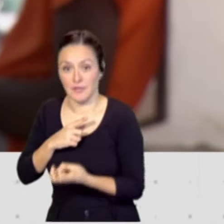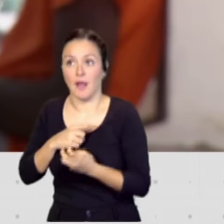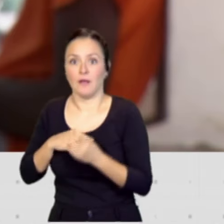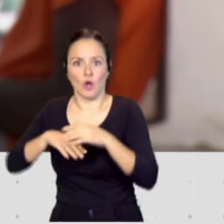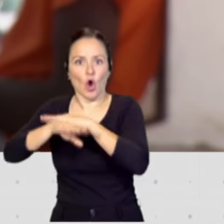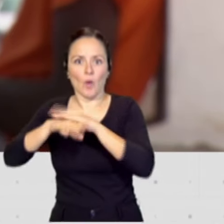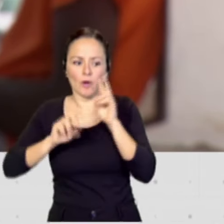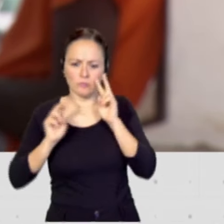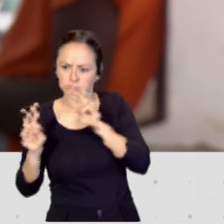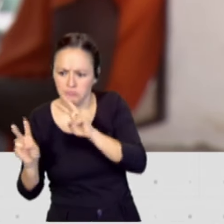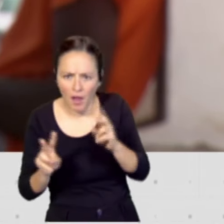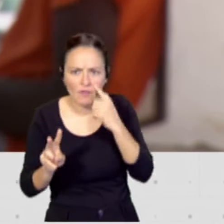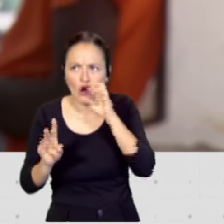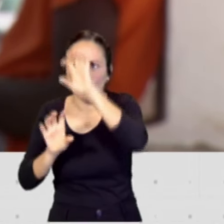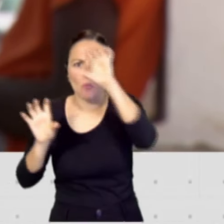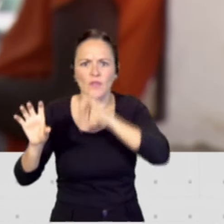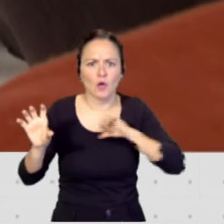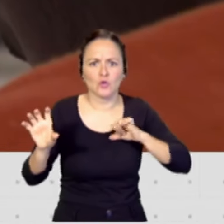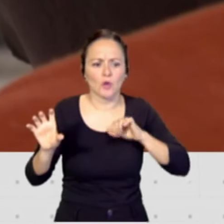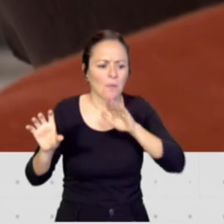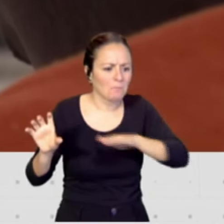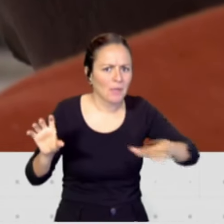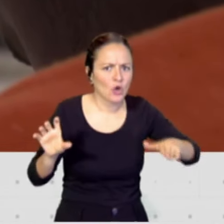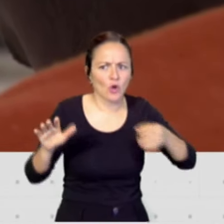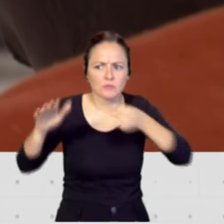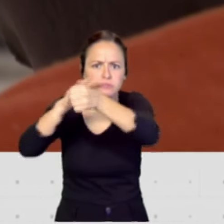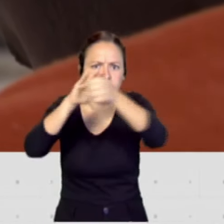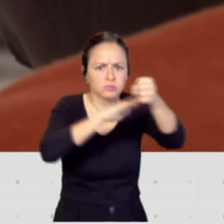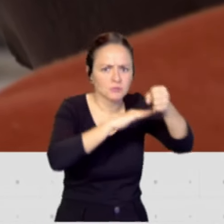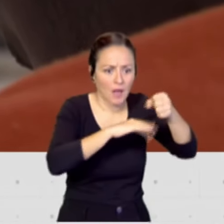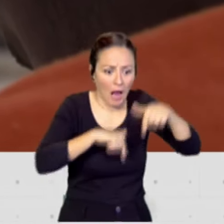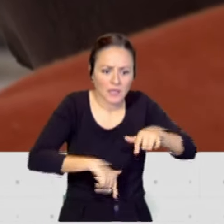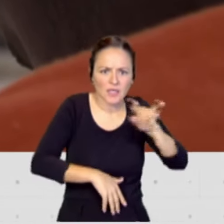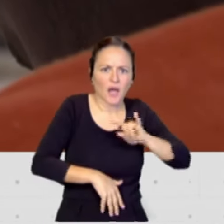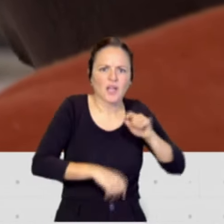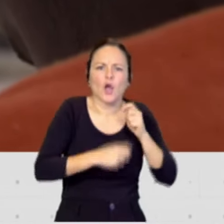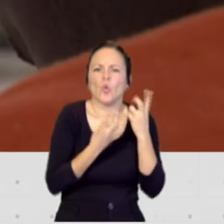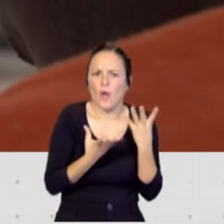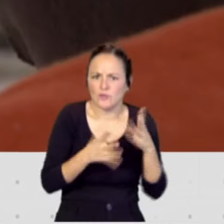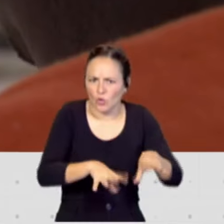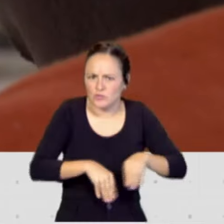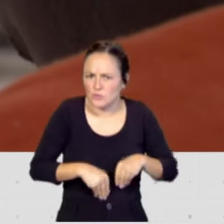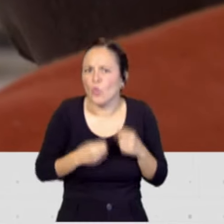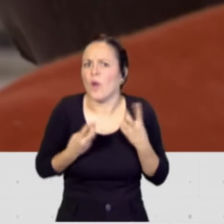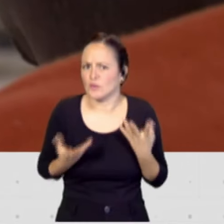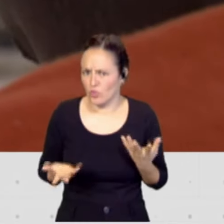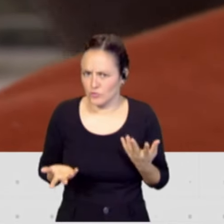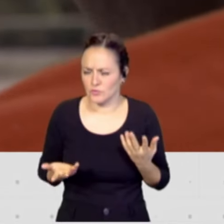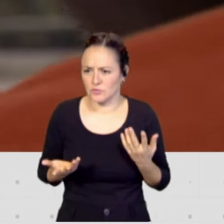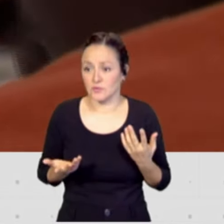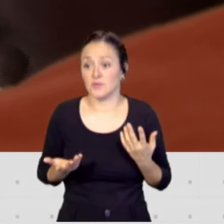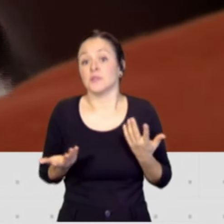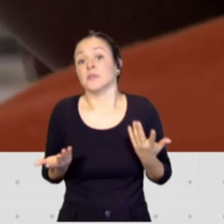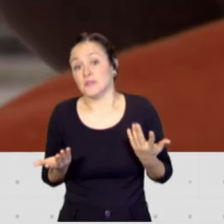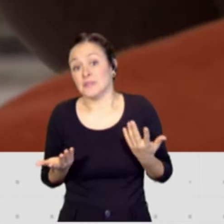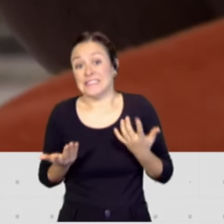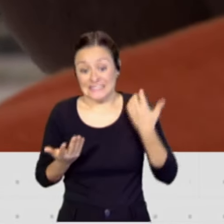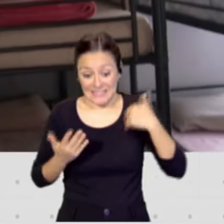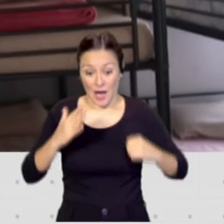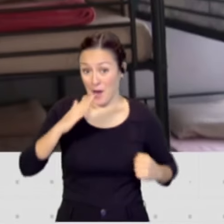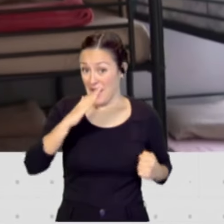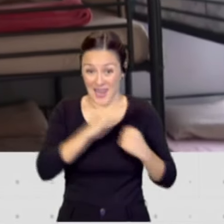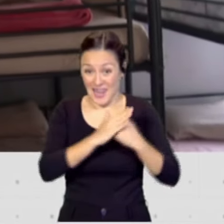fijar cuán menores también pueda acoger Canarias eh La idea es que una vez sobrepasado ese tope en